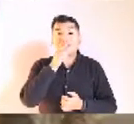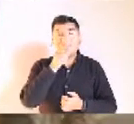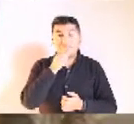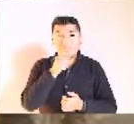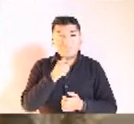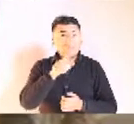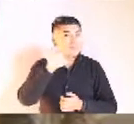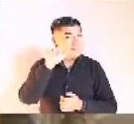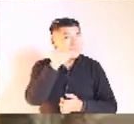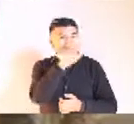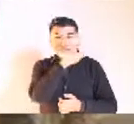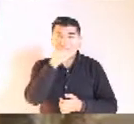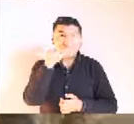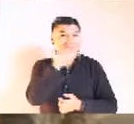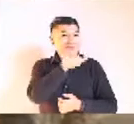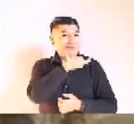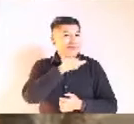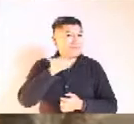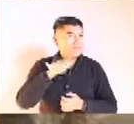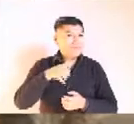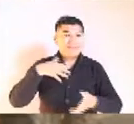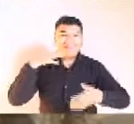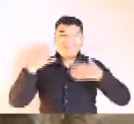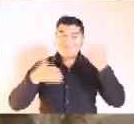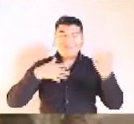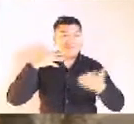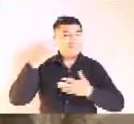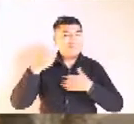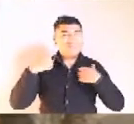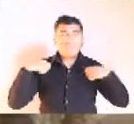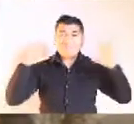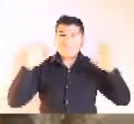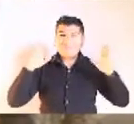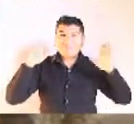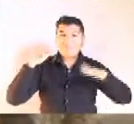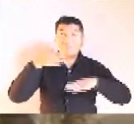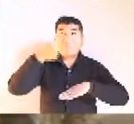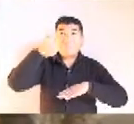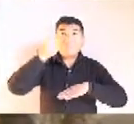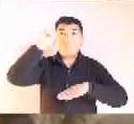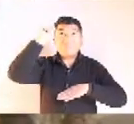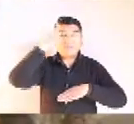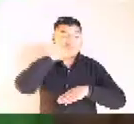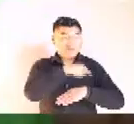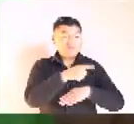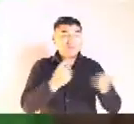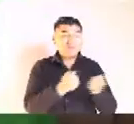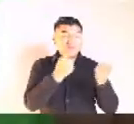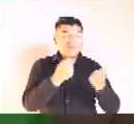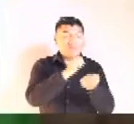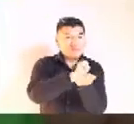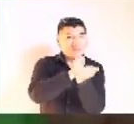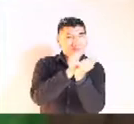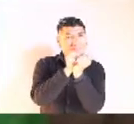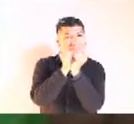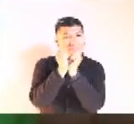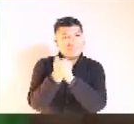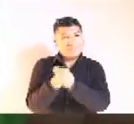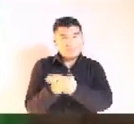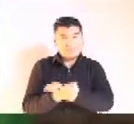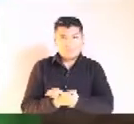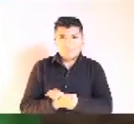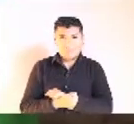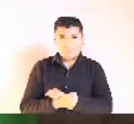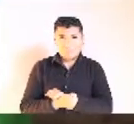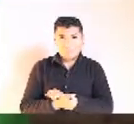que de la misma manera se alegran los ángeles de Dios por un solo pecador que se convierte.